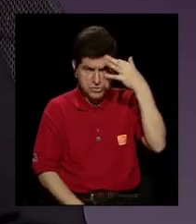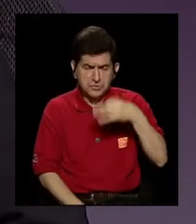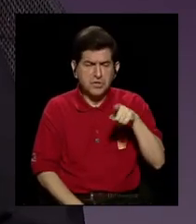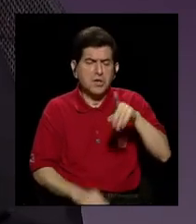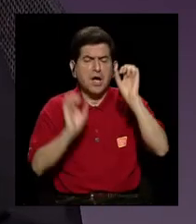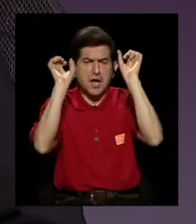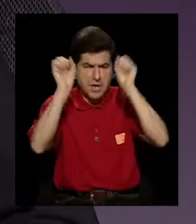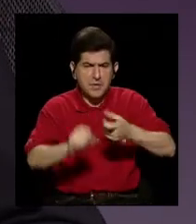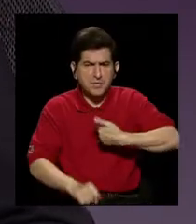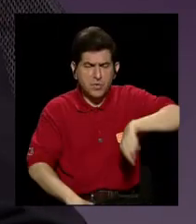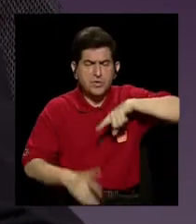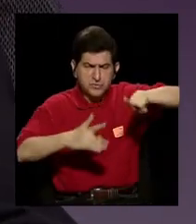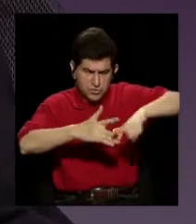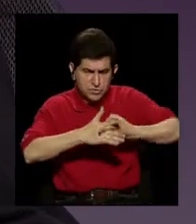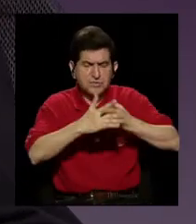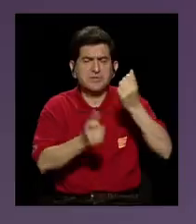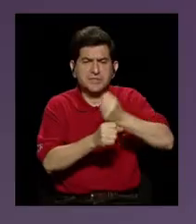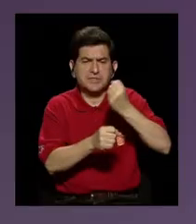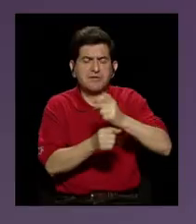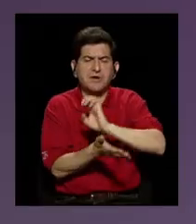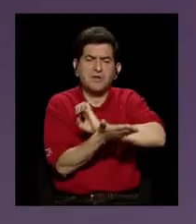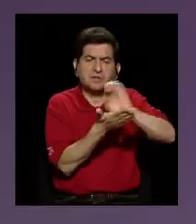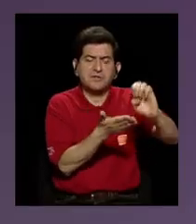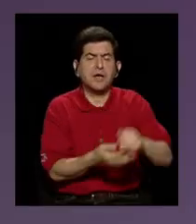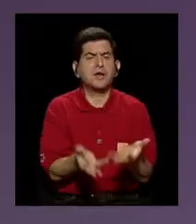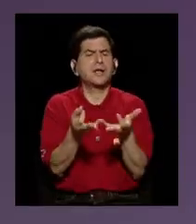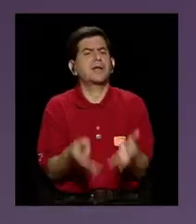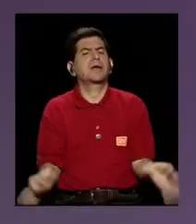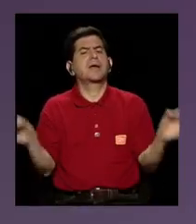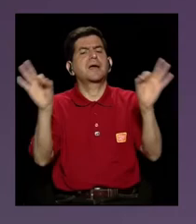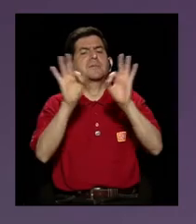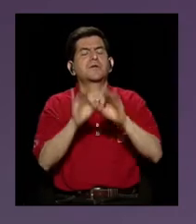podemos comenzar ese trabajo de prevención. Qué importante,